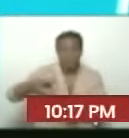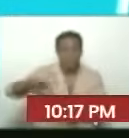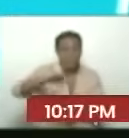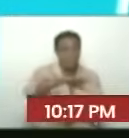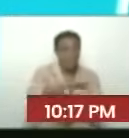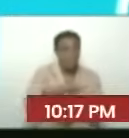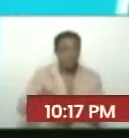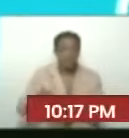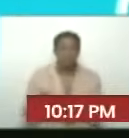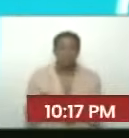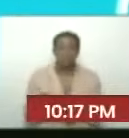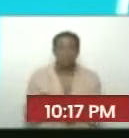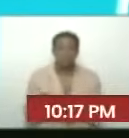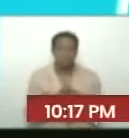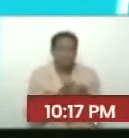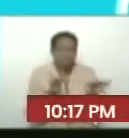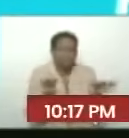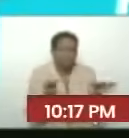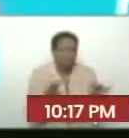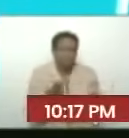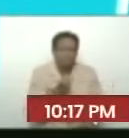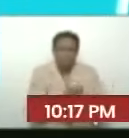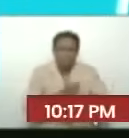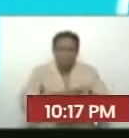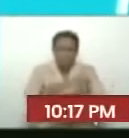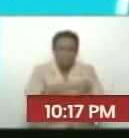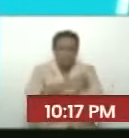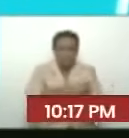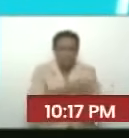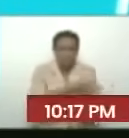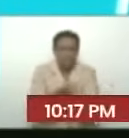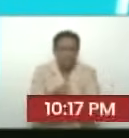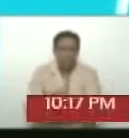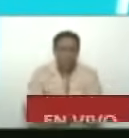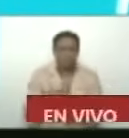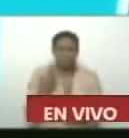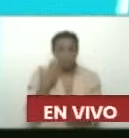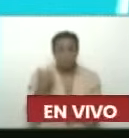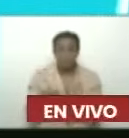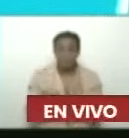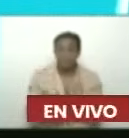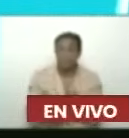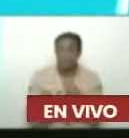incorporados del máximo nivel del mundo. Pero